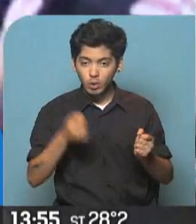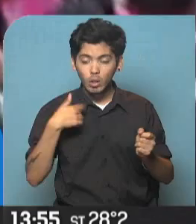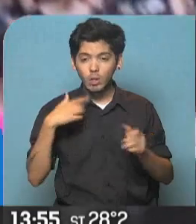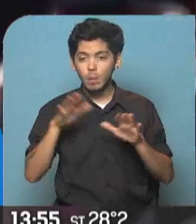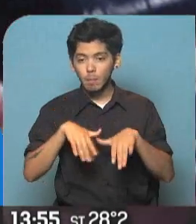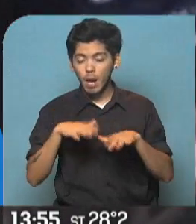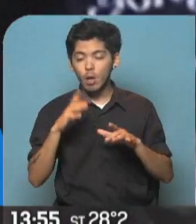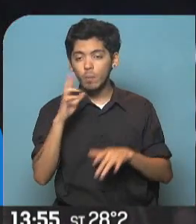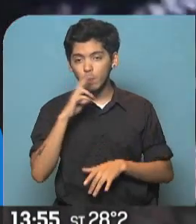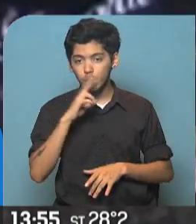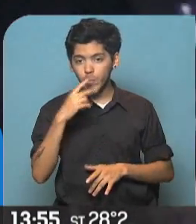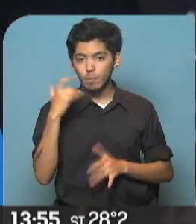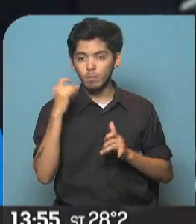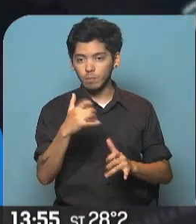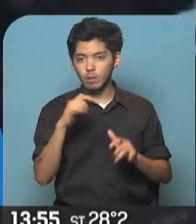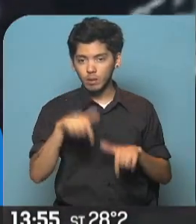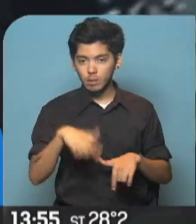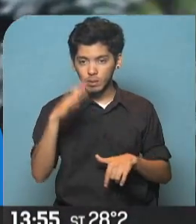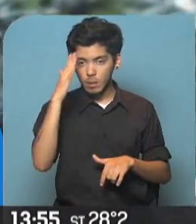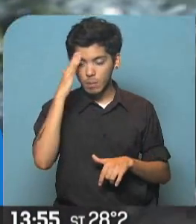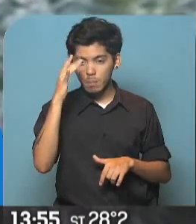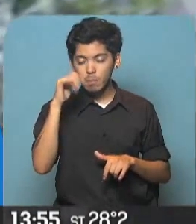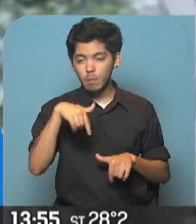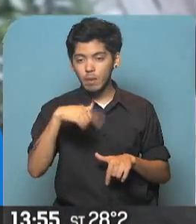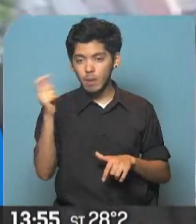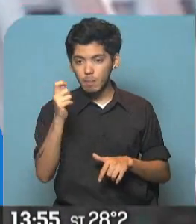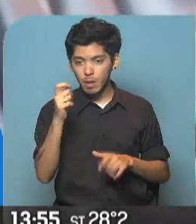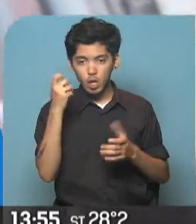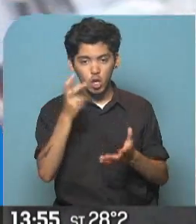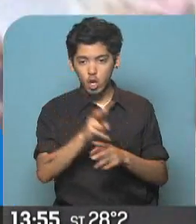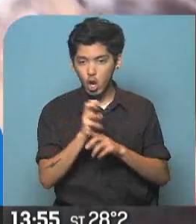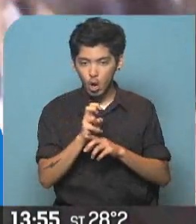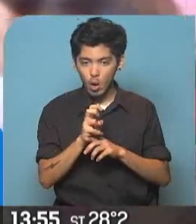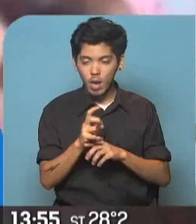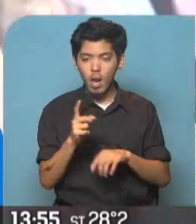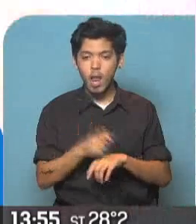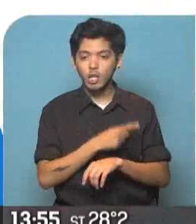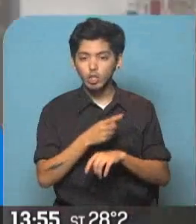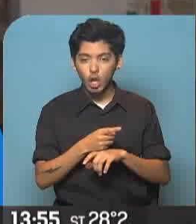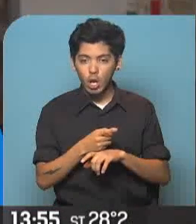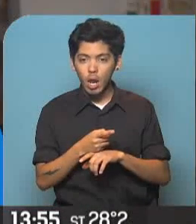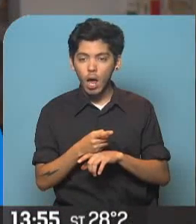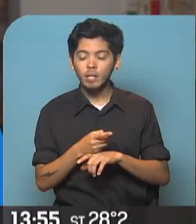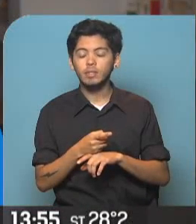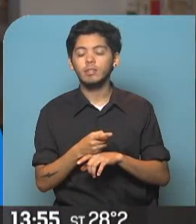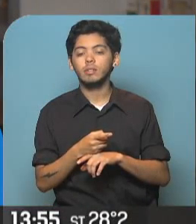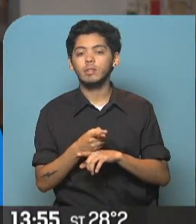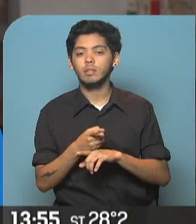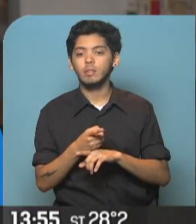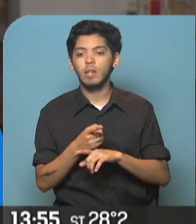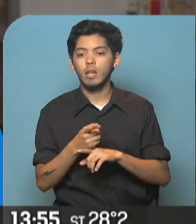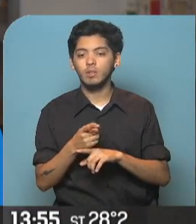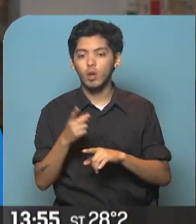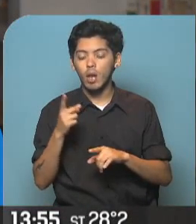comunicaron que este mes no cobrarían las horas trabajadas del mes anterior. Realmente es magro, tanto en el sistema federal como el